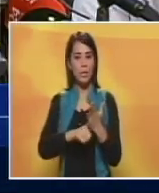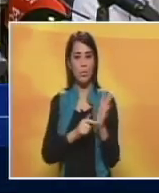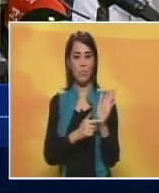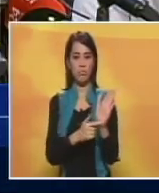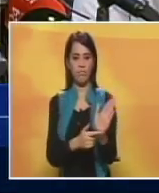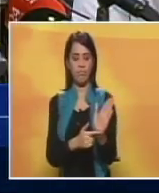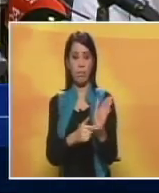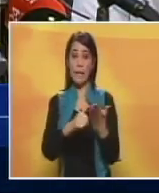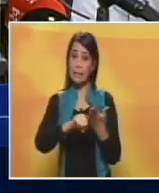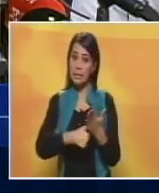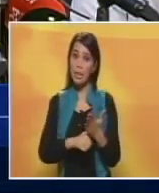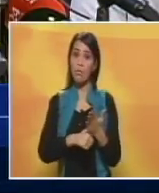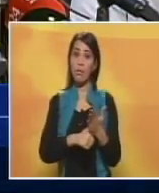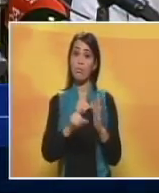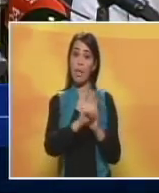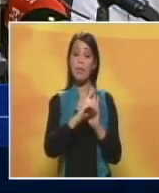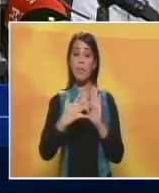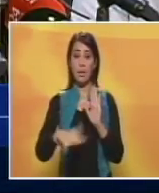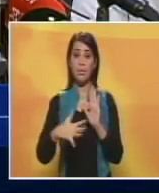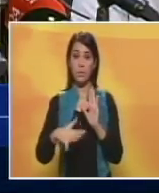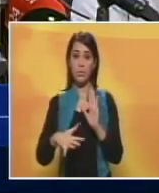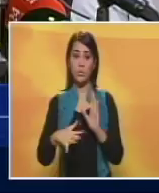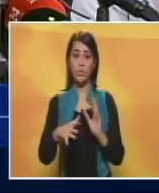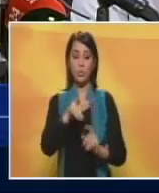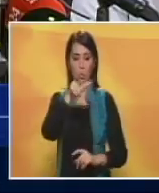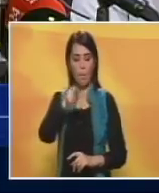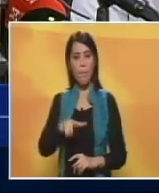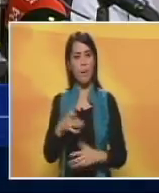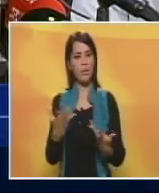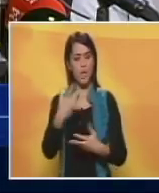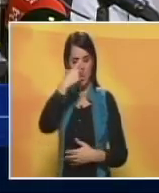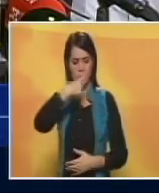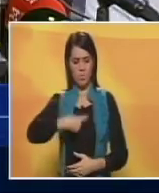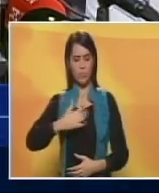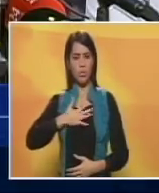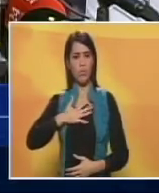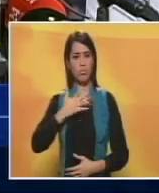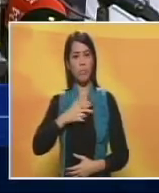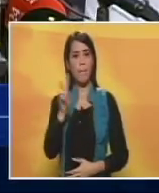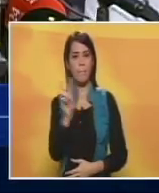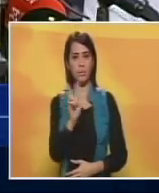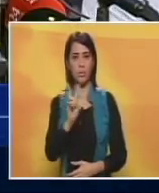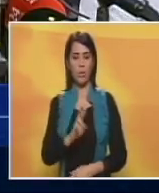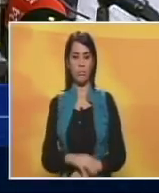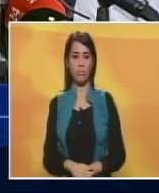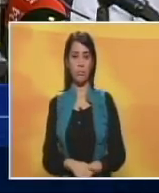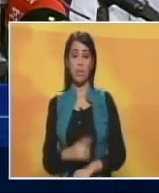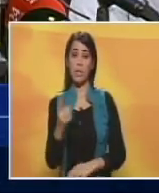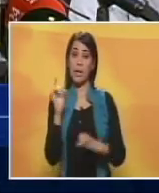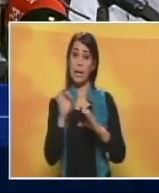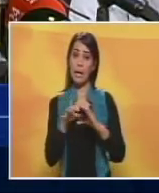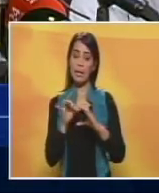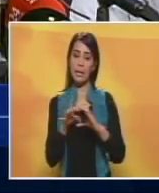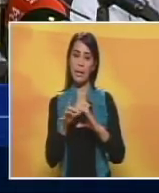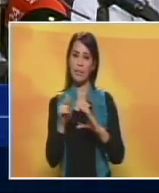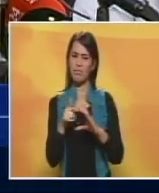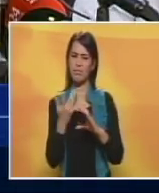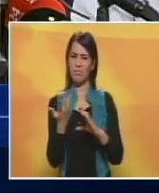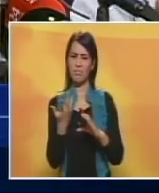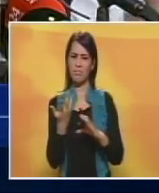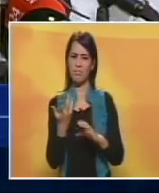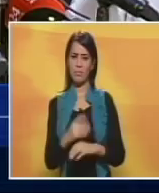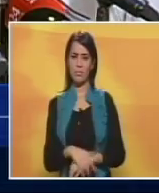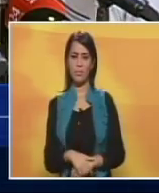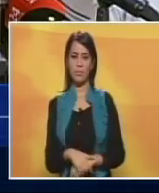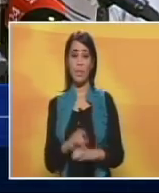identidad, que nos da derechos, además, como ciudadanos, como venezolanos. Que el único carnet válido en este sentido